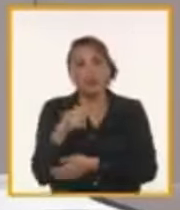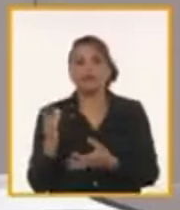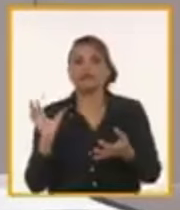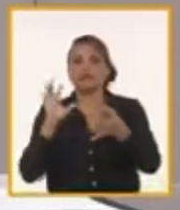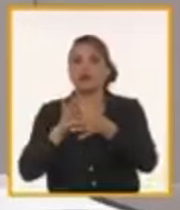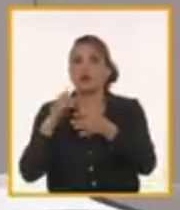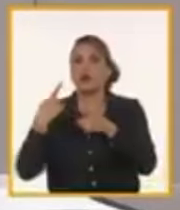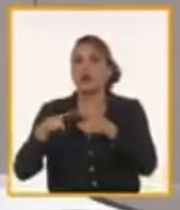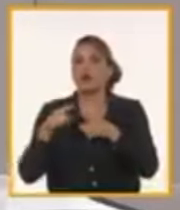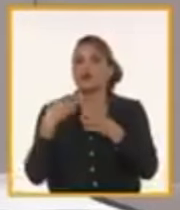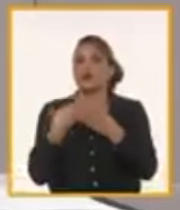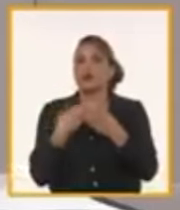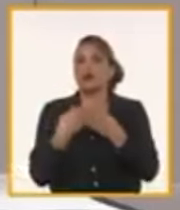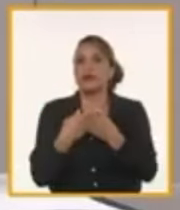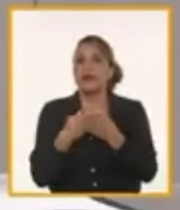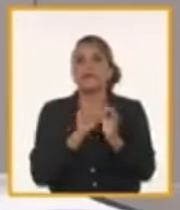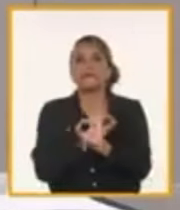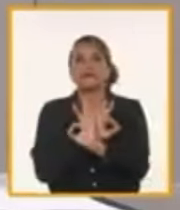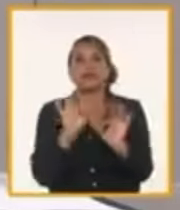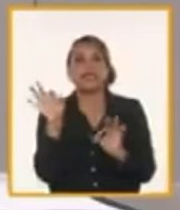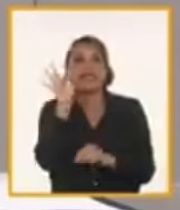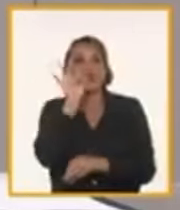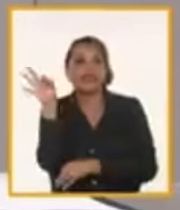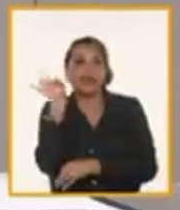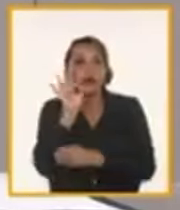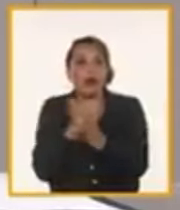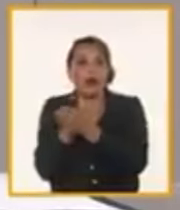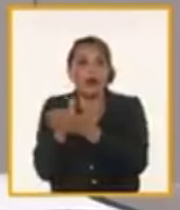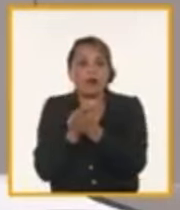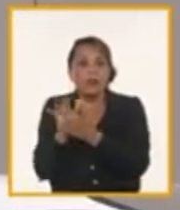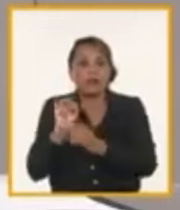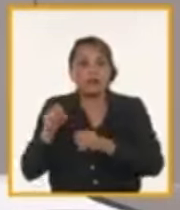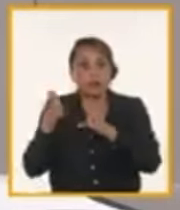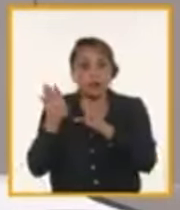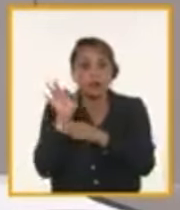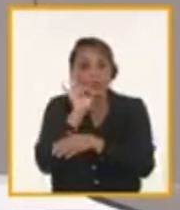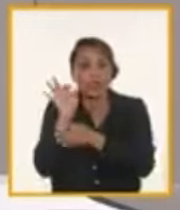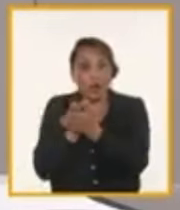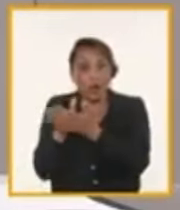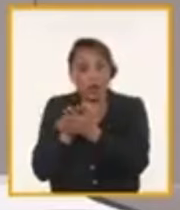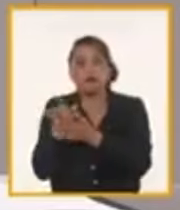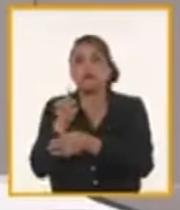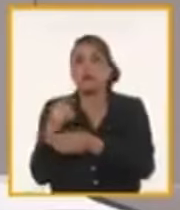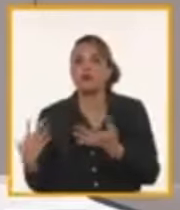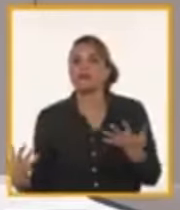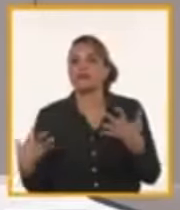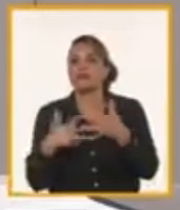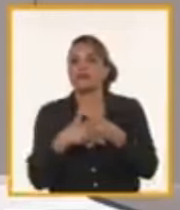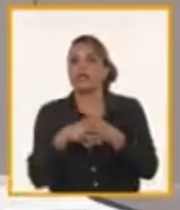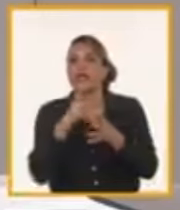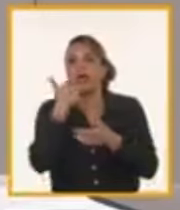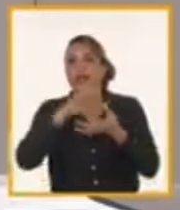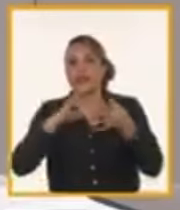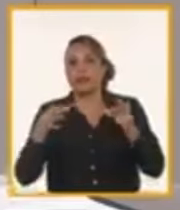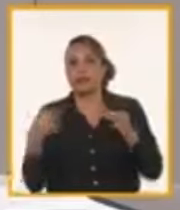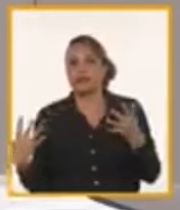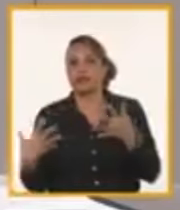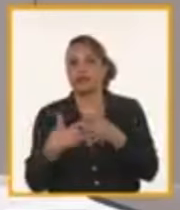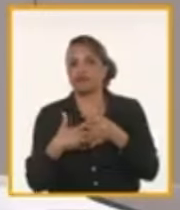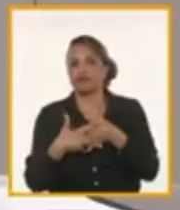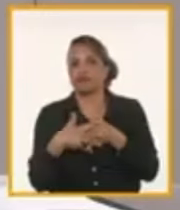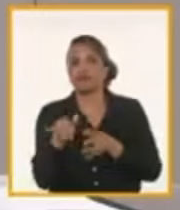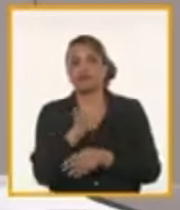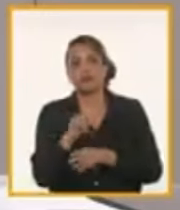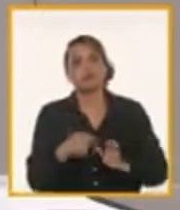educación superior la especialidad de tabaco con el instituto de tabaco Nacional de tabaco que pertenece también a la provincia de Artemisa Y por supuesto ya